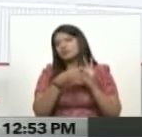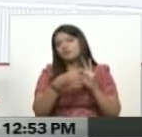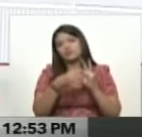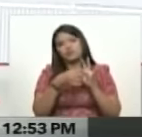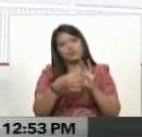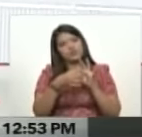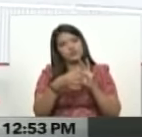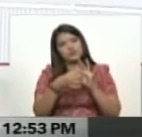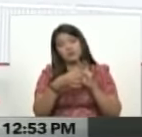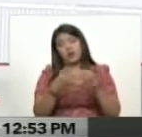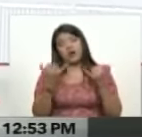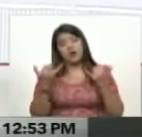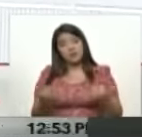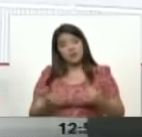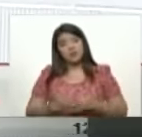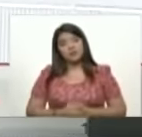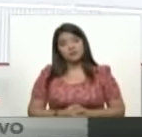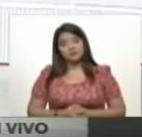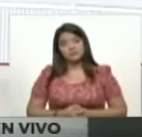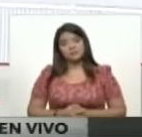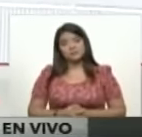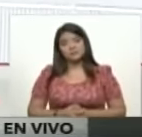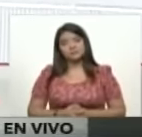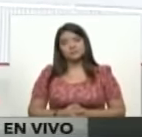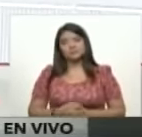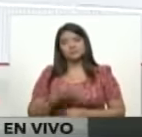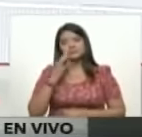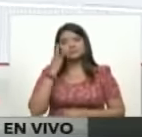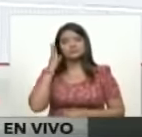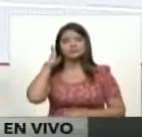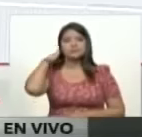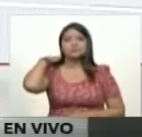solidaridad que hoy tengo.